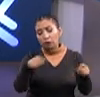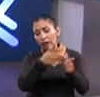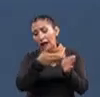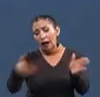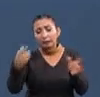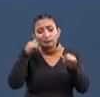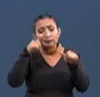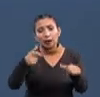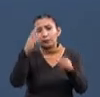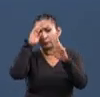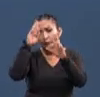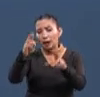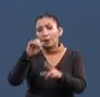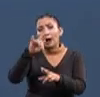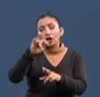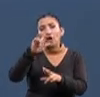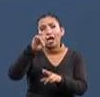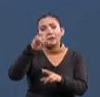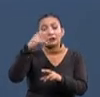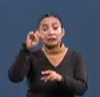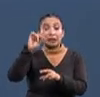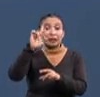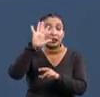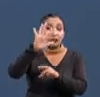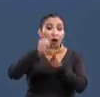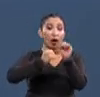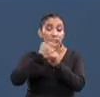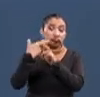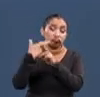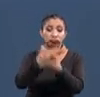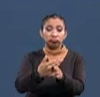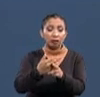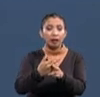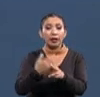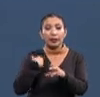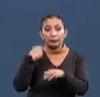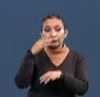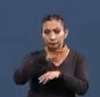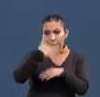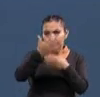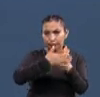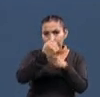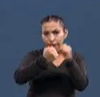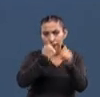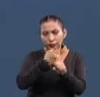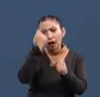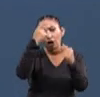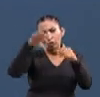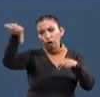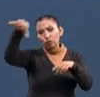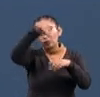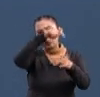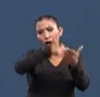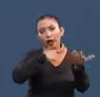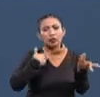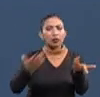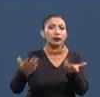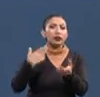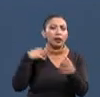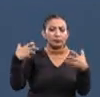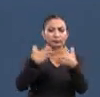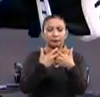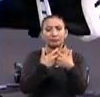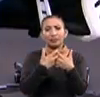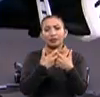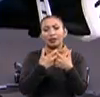básicamente dedicado en homenaje al maestro Mario Lavista por sus 75 años. Y bueno, ya en el próximo año tengo algunos conciertos con Liminar, que es un ensamble de